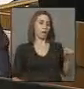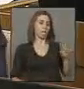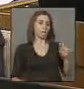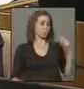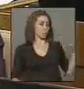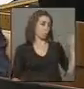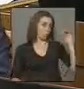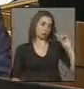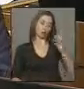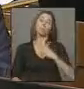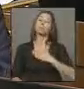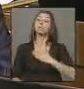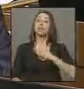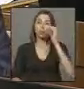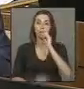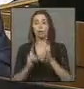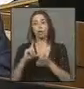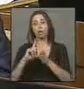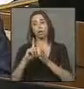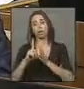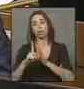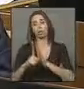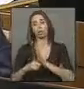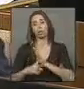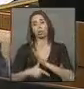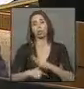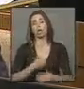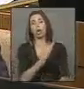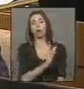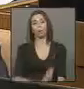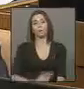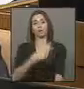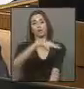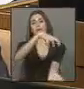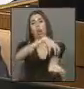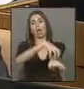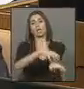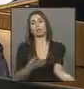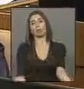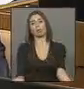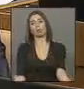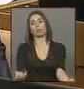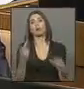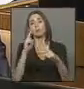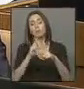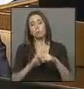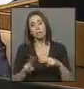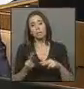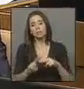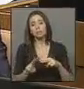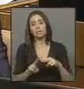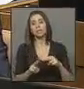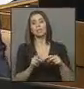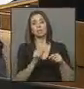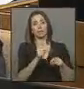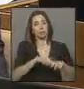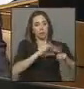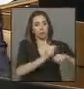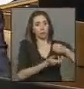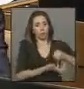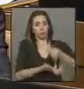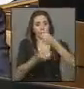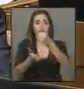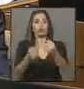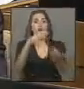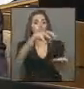es una apreciación muy personal, creo yo que ha habido una lentitud exacerbada del gobierno regional para materializar la destinación de estos recursos que en